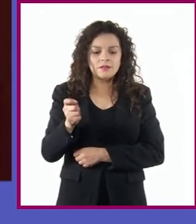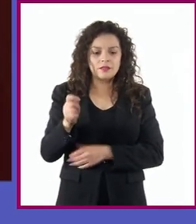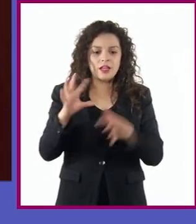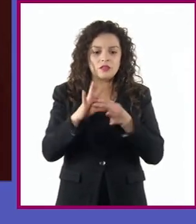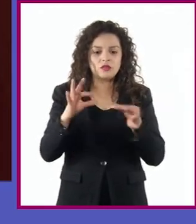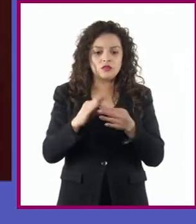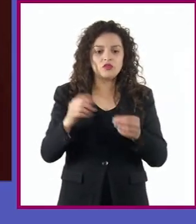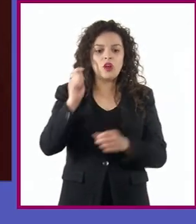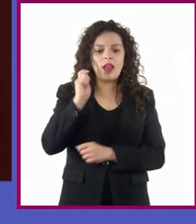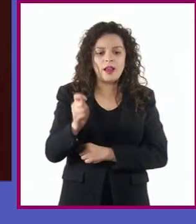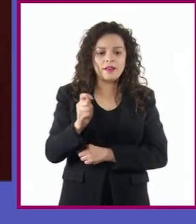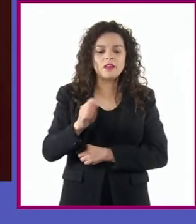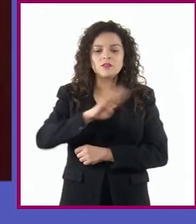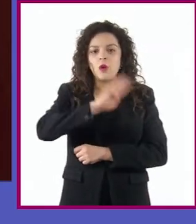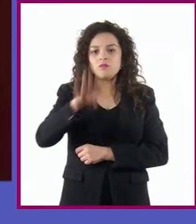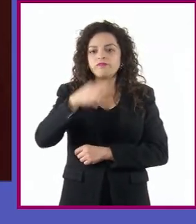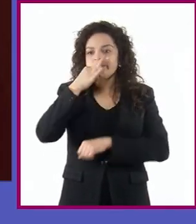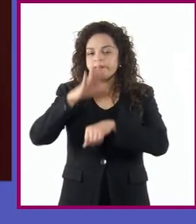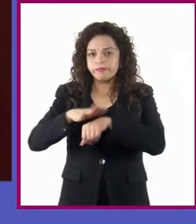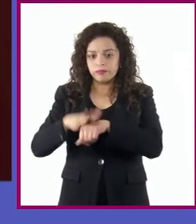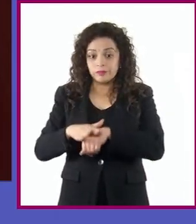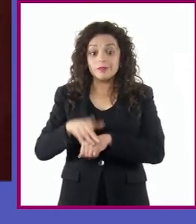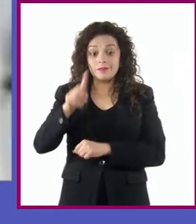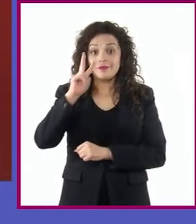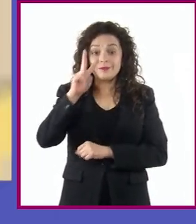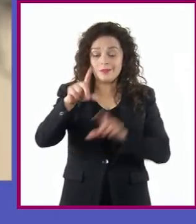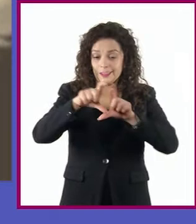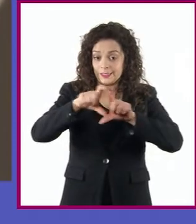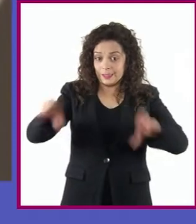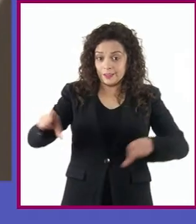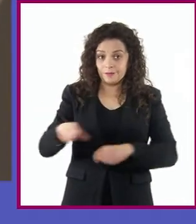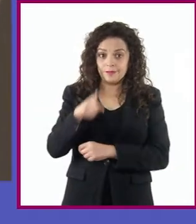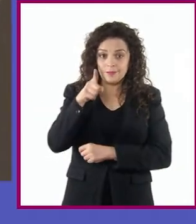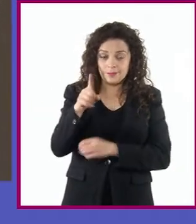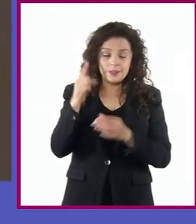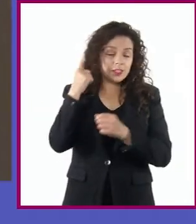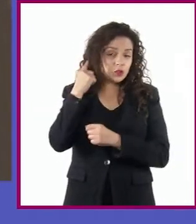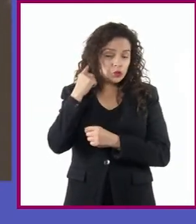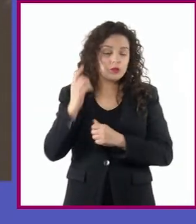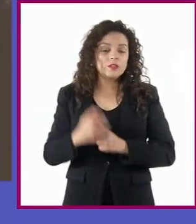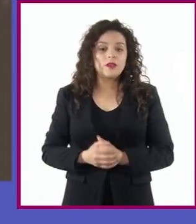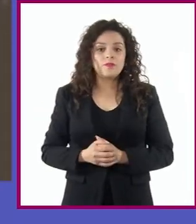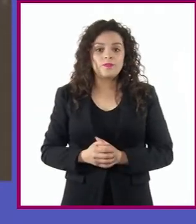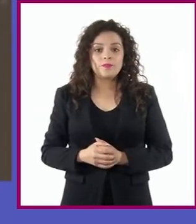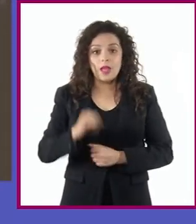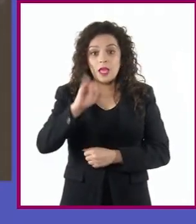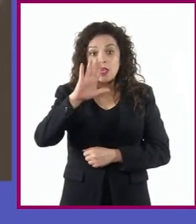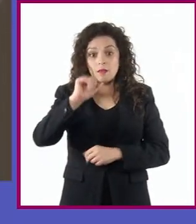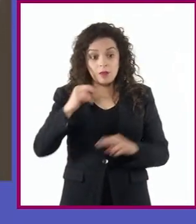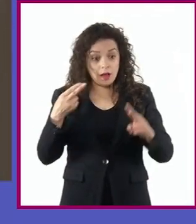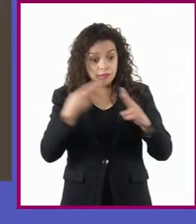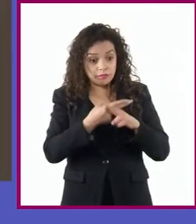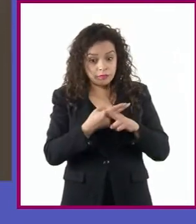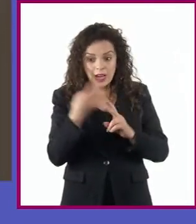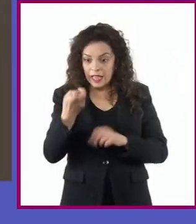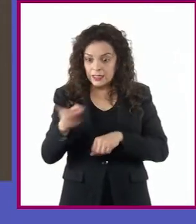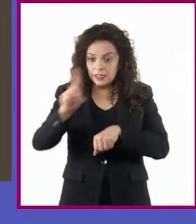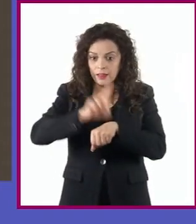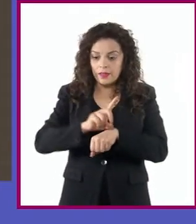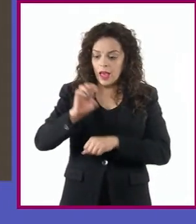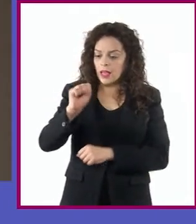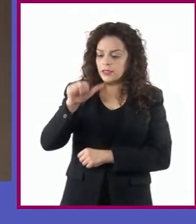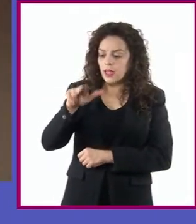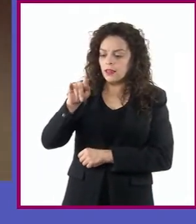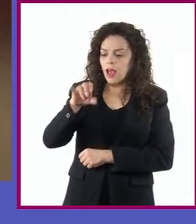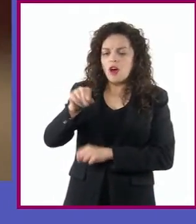forward. Escucha bien el siguiente fragmento. El día en que lo iban a matar, Santiago Nazar se levantó a